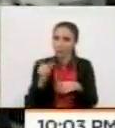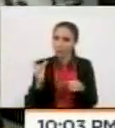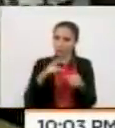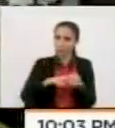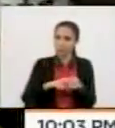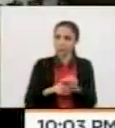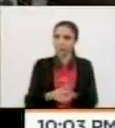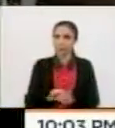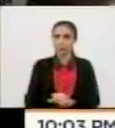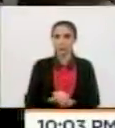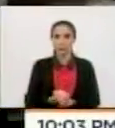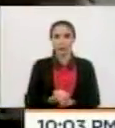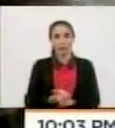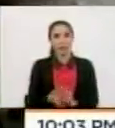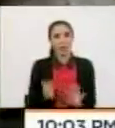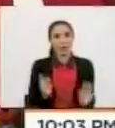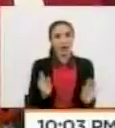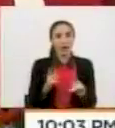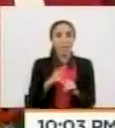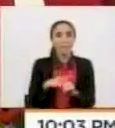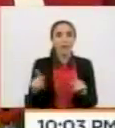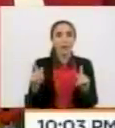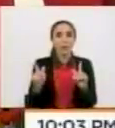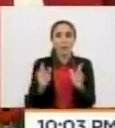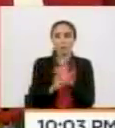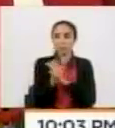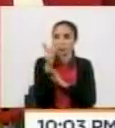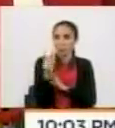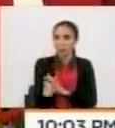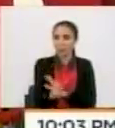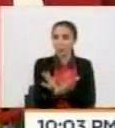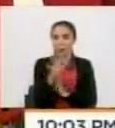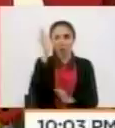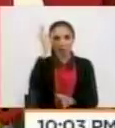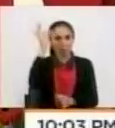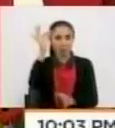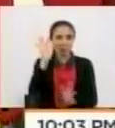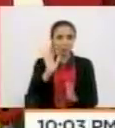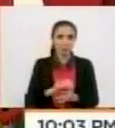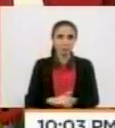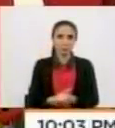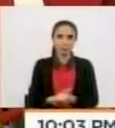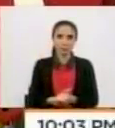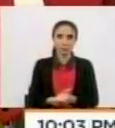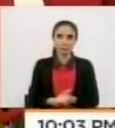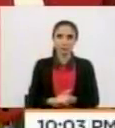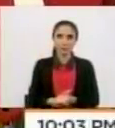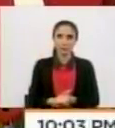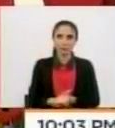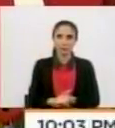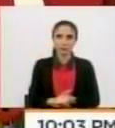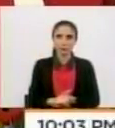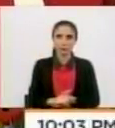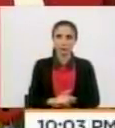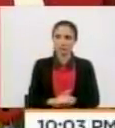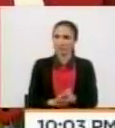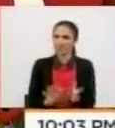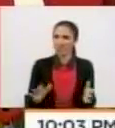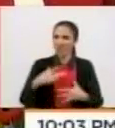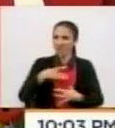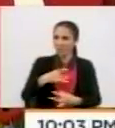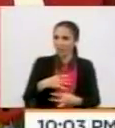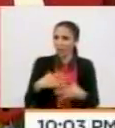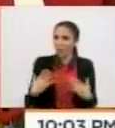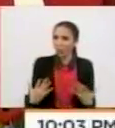hubo gente, Diosdado, que se lo creyó. Lo creyeron. Mucha gente se lo creyó. ¿Qué le interesaba a él?